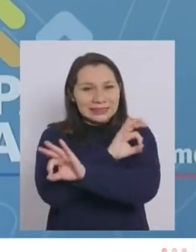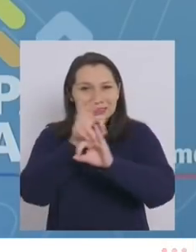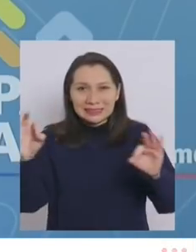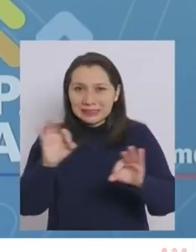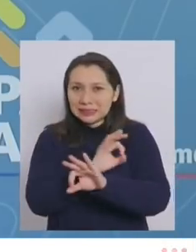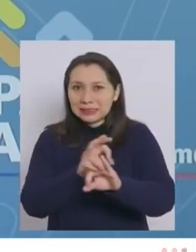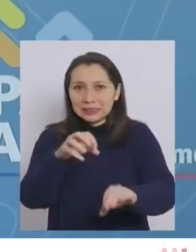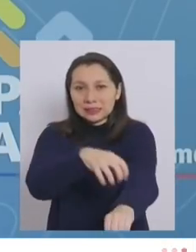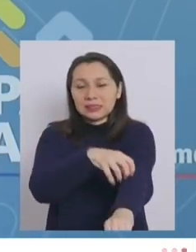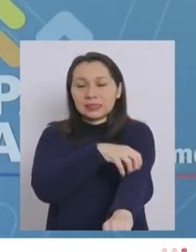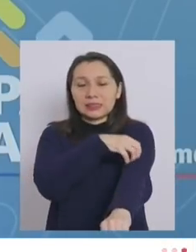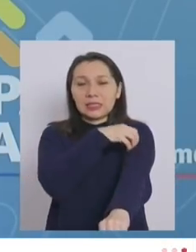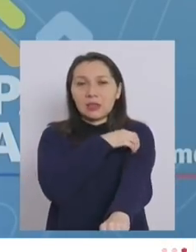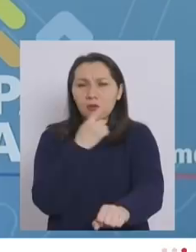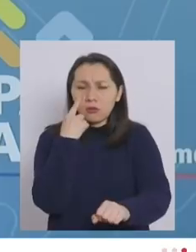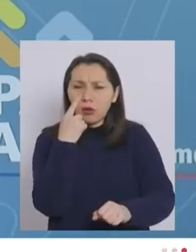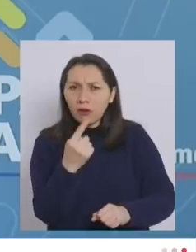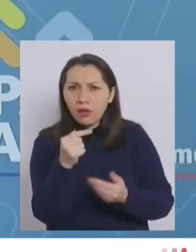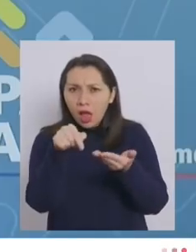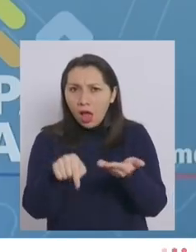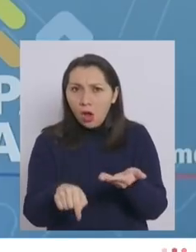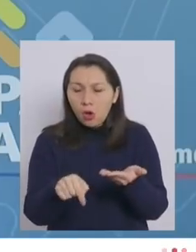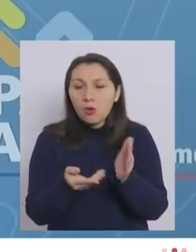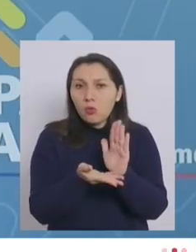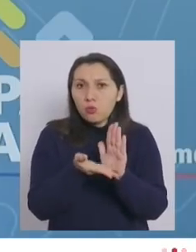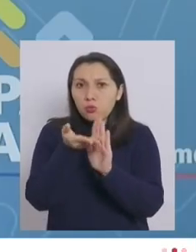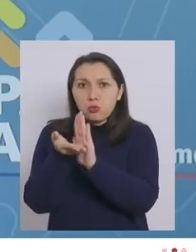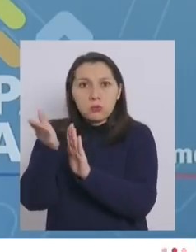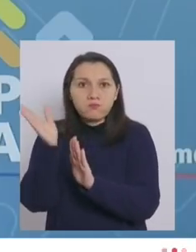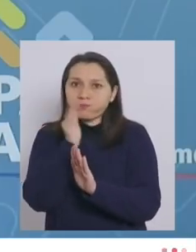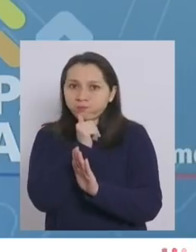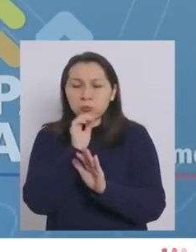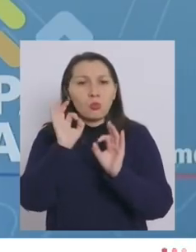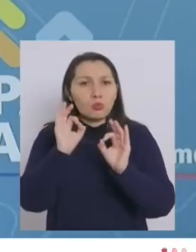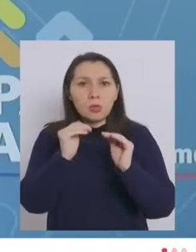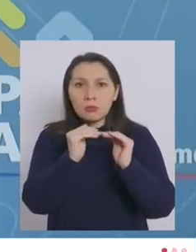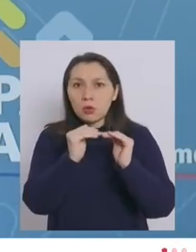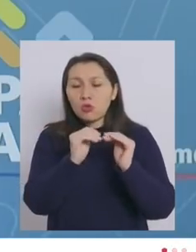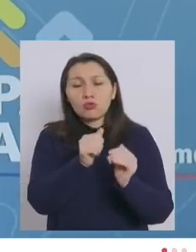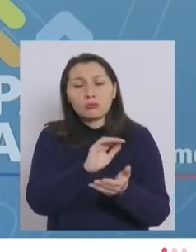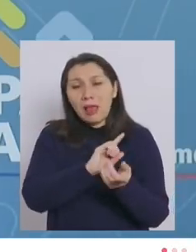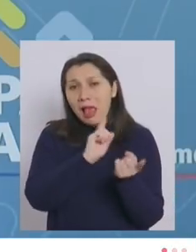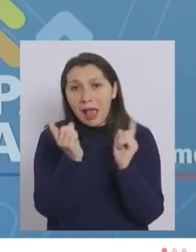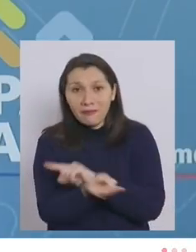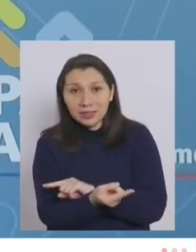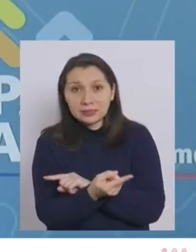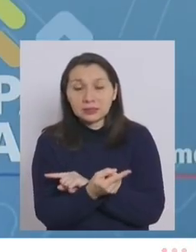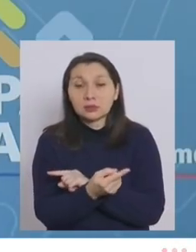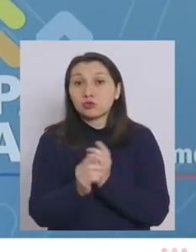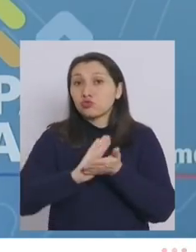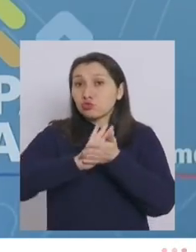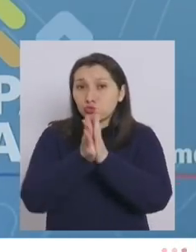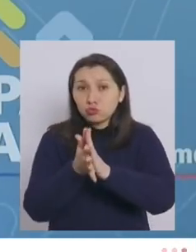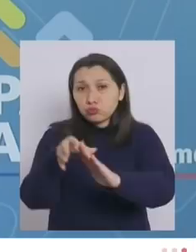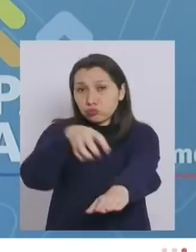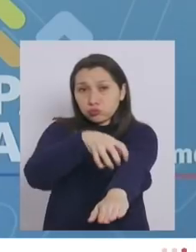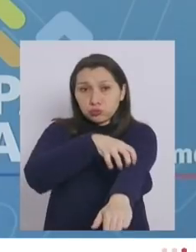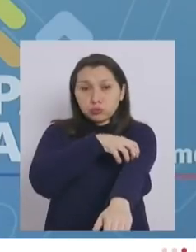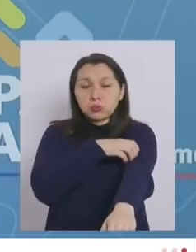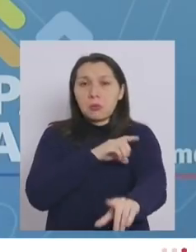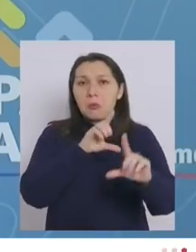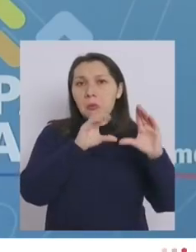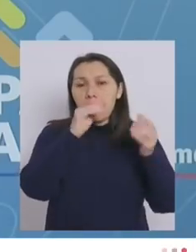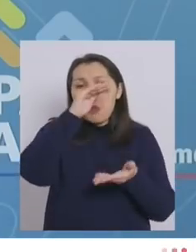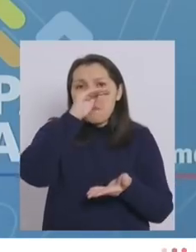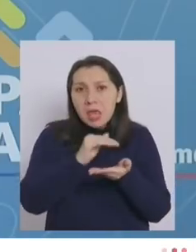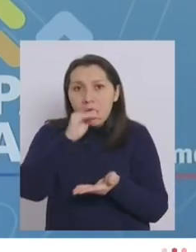ninguna región muestra hoy día aumento de casos. Todo lo contrario, todas las regiones disminuyen sus